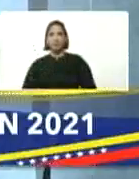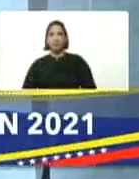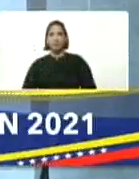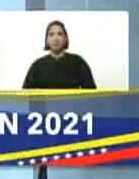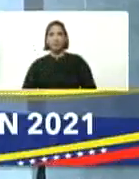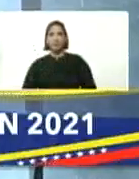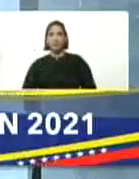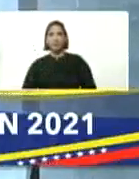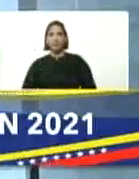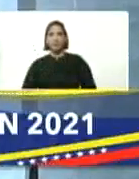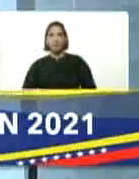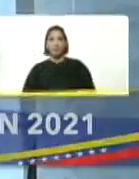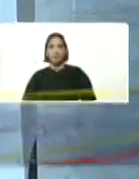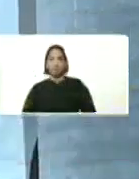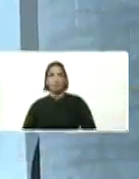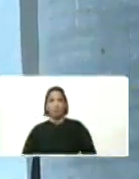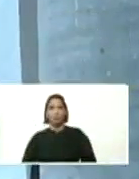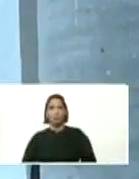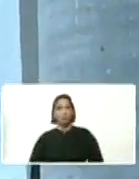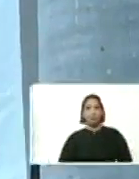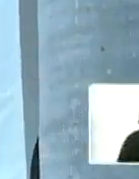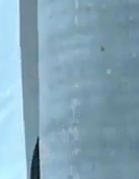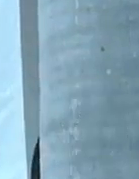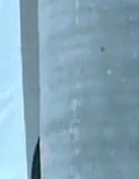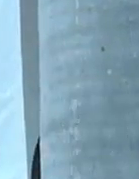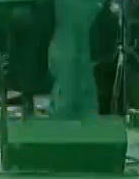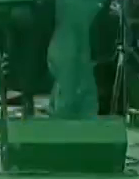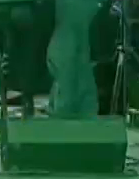Soy un negrito fullero.